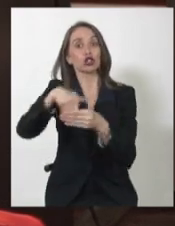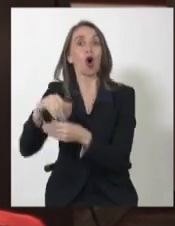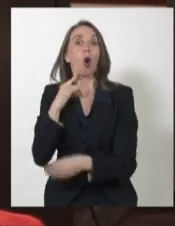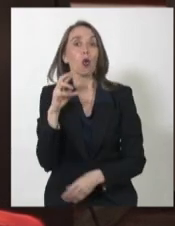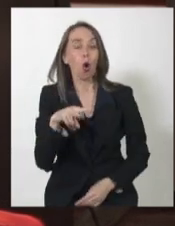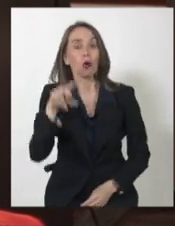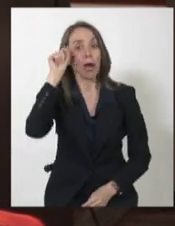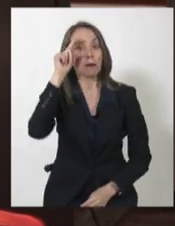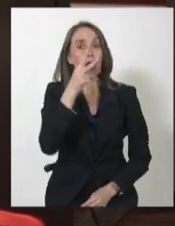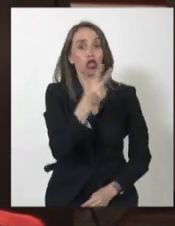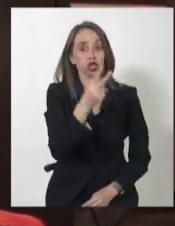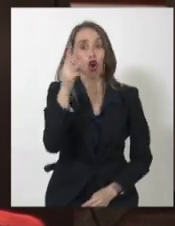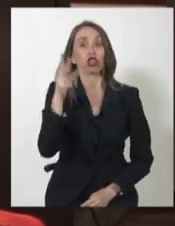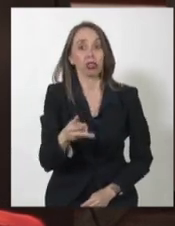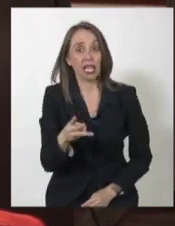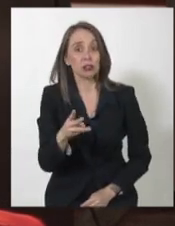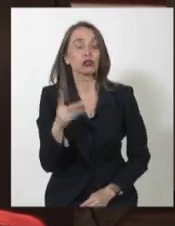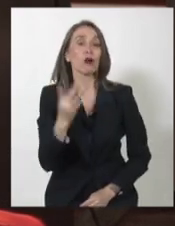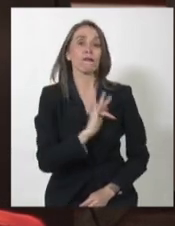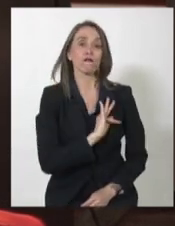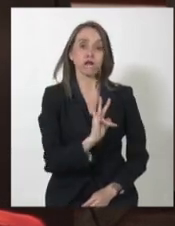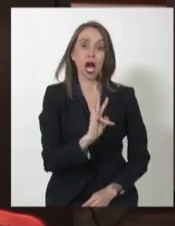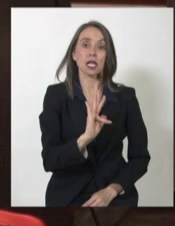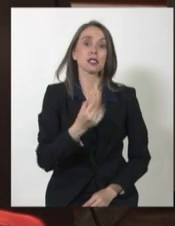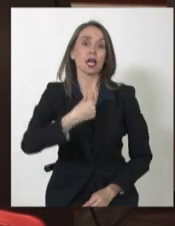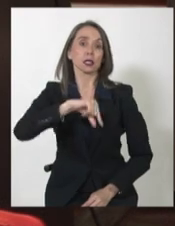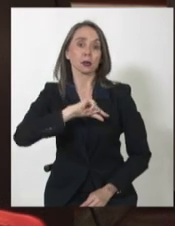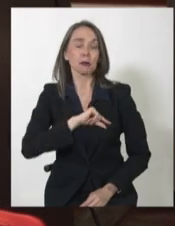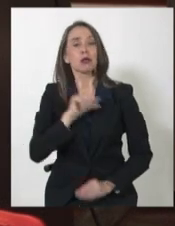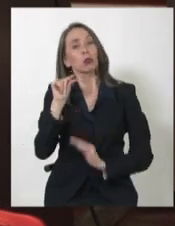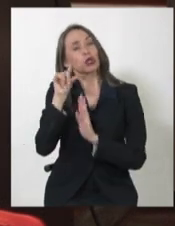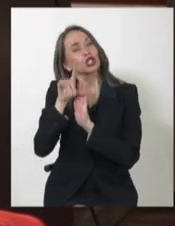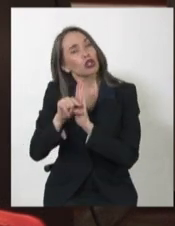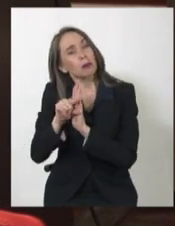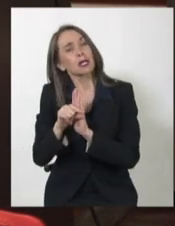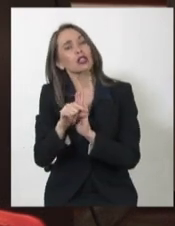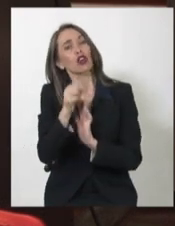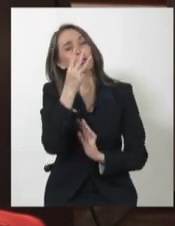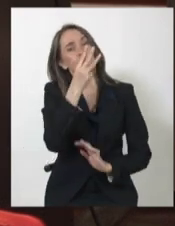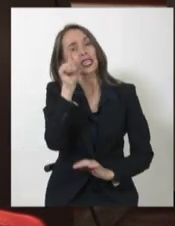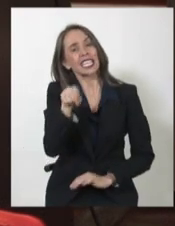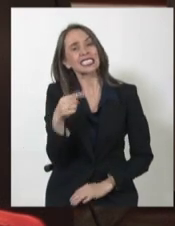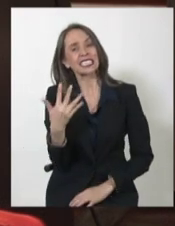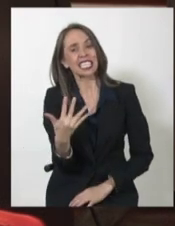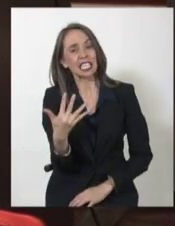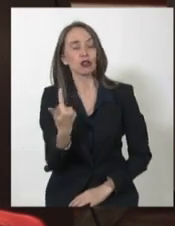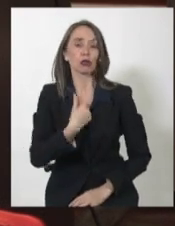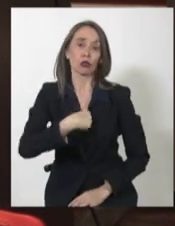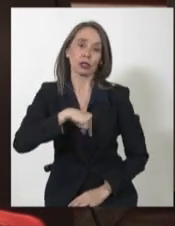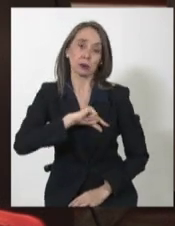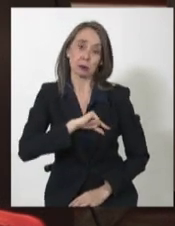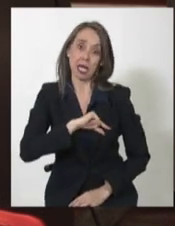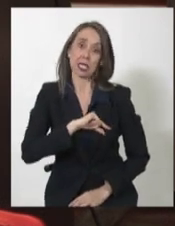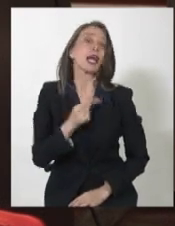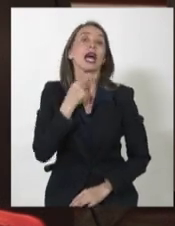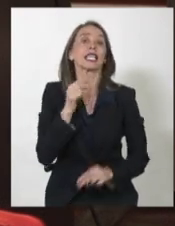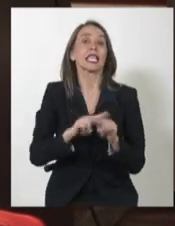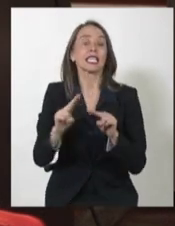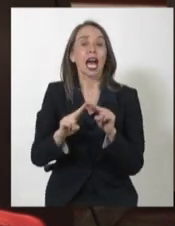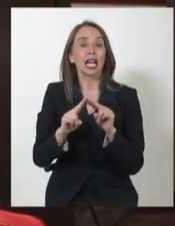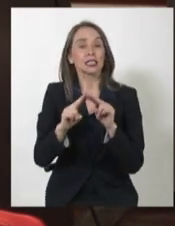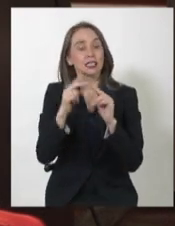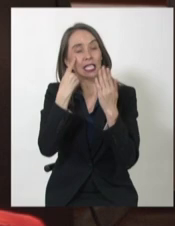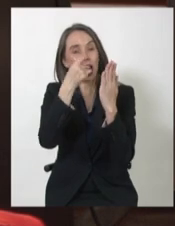en Francia, en España un poco menos, 3/5, pero en España, por ejemplo, cuando se quiere hacer una